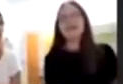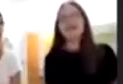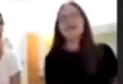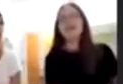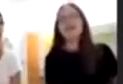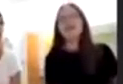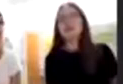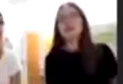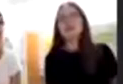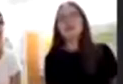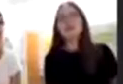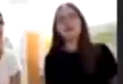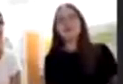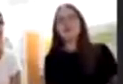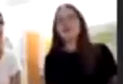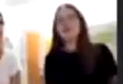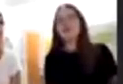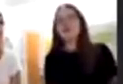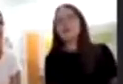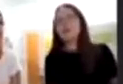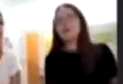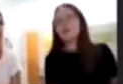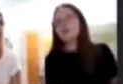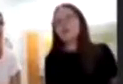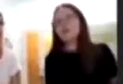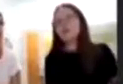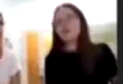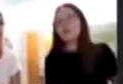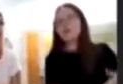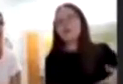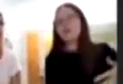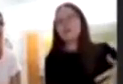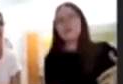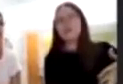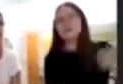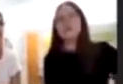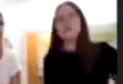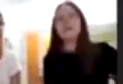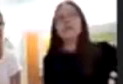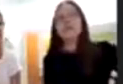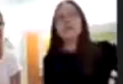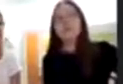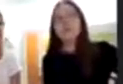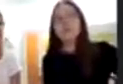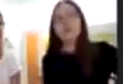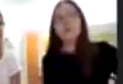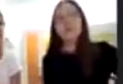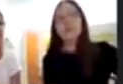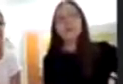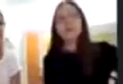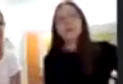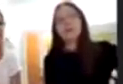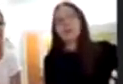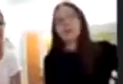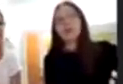a través del arbolado urbano, a través de un manejo distinto, en el tratamiento de esos espacios